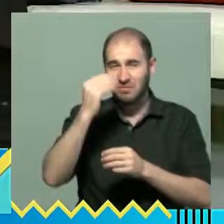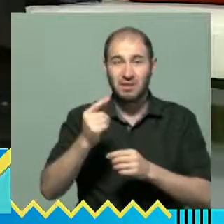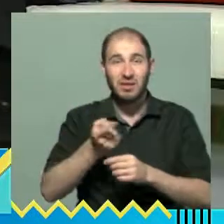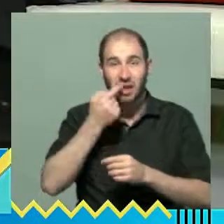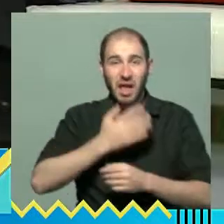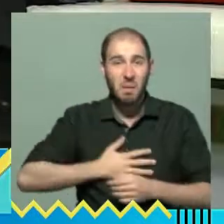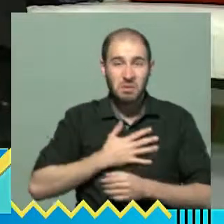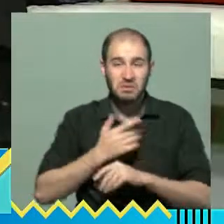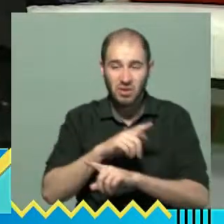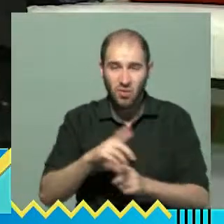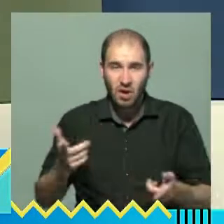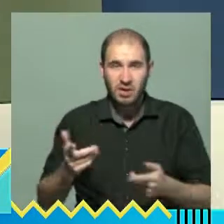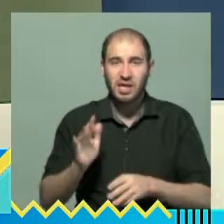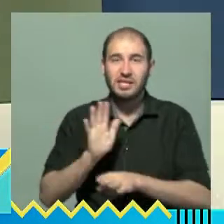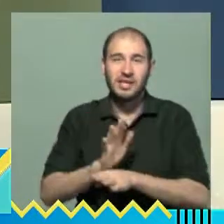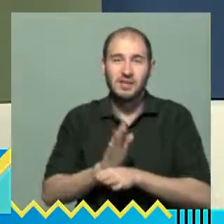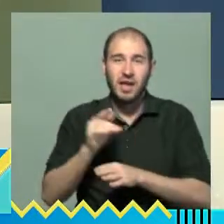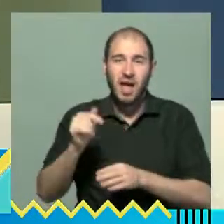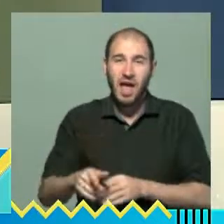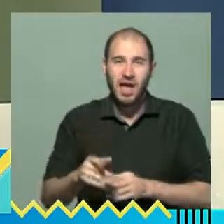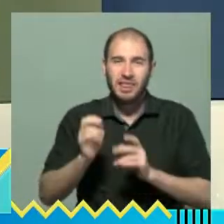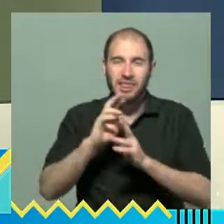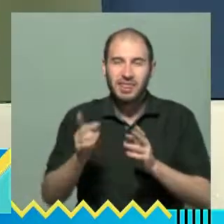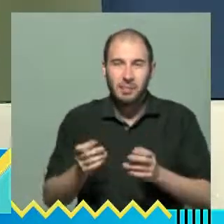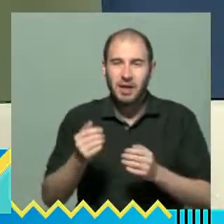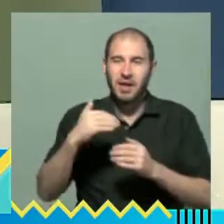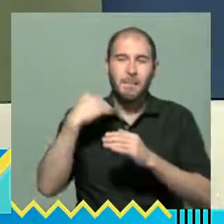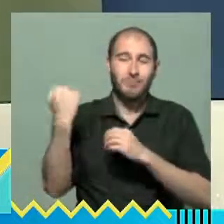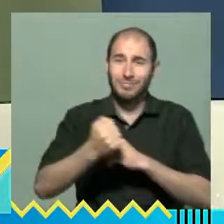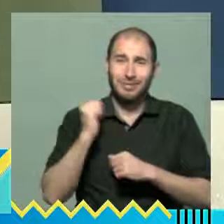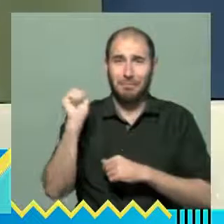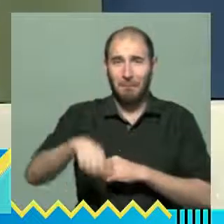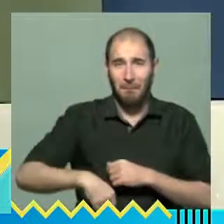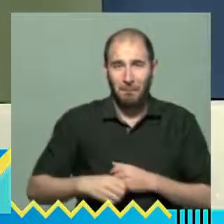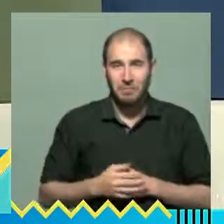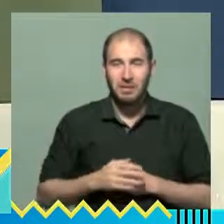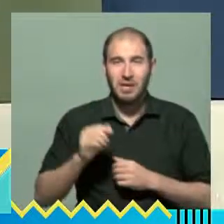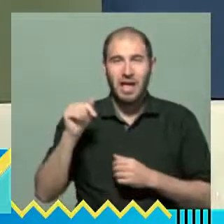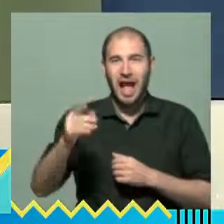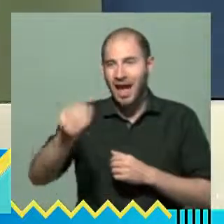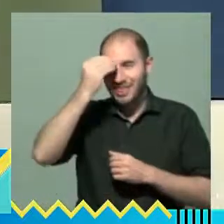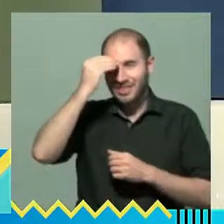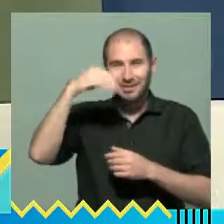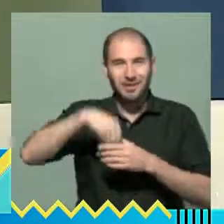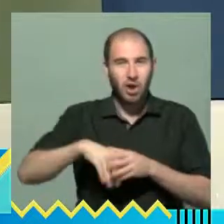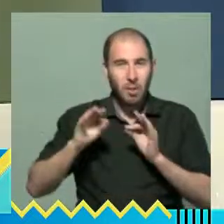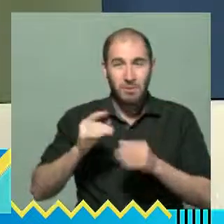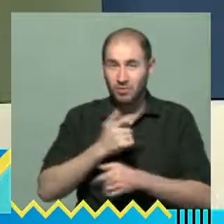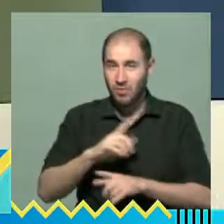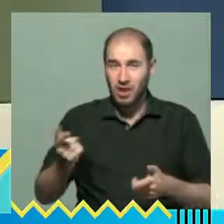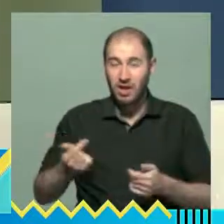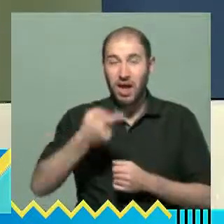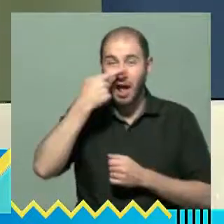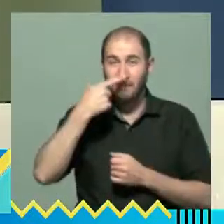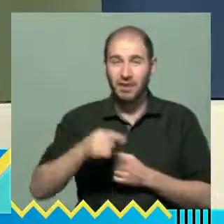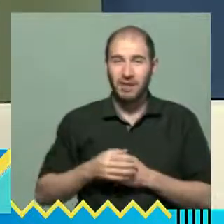ninguna emoción y por lo tanto no tiene ninguna connotación, no tiene ninguna trascendencia, no va a quedar en él instalado de forma alguna. Y en